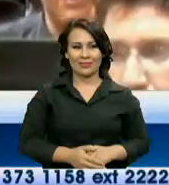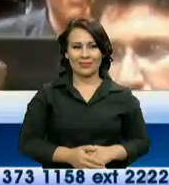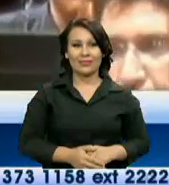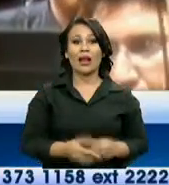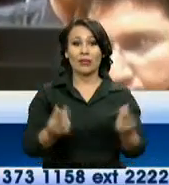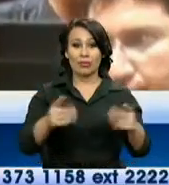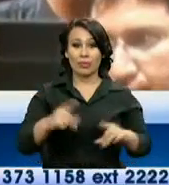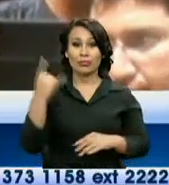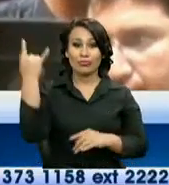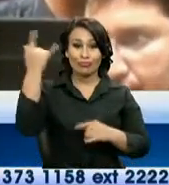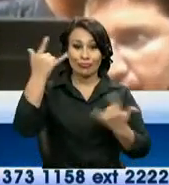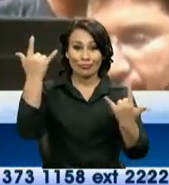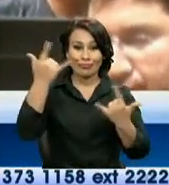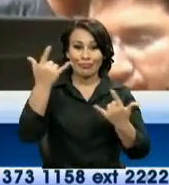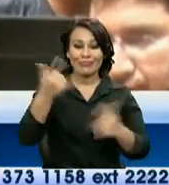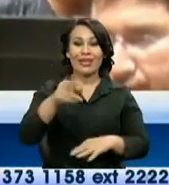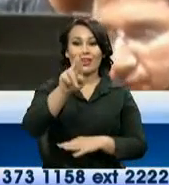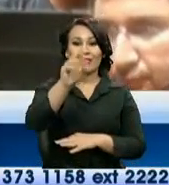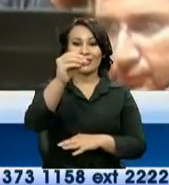Rock.